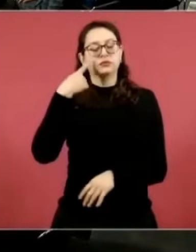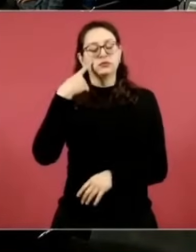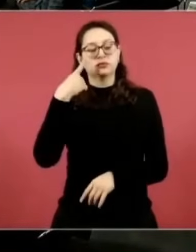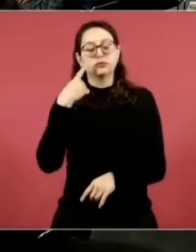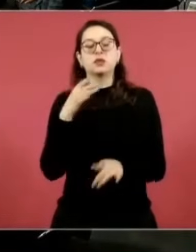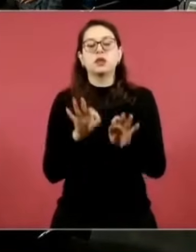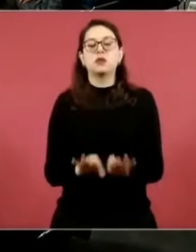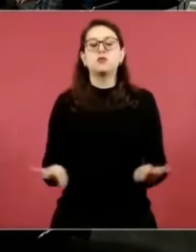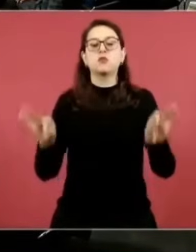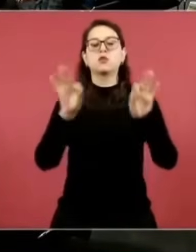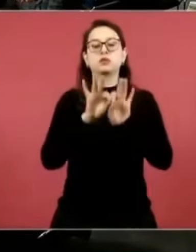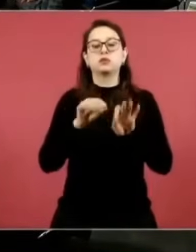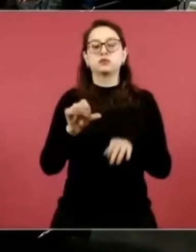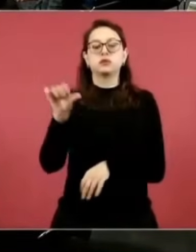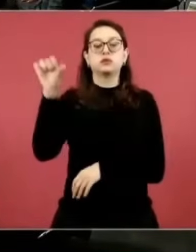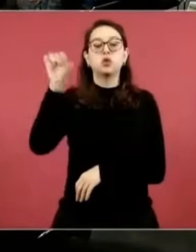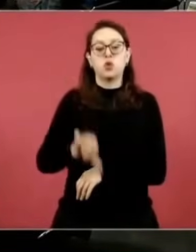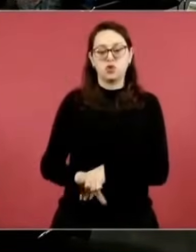se